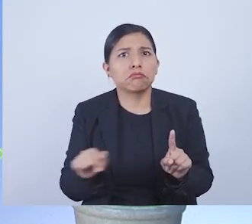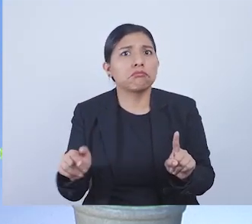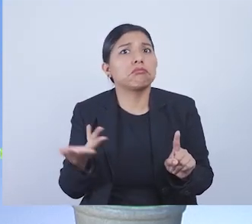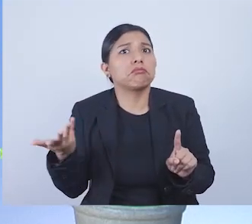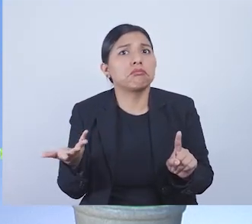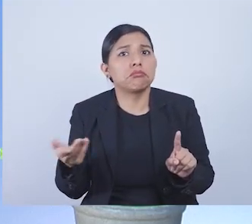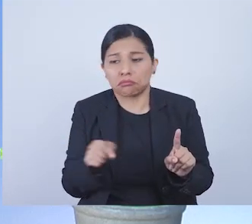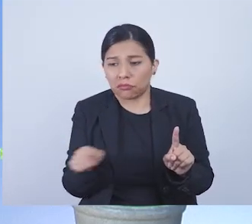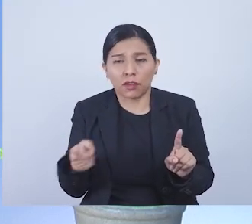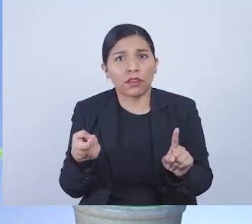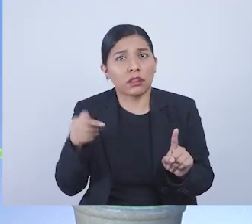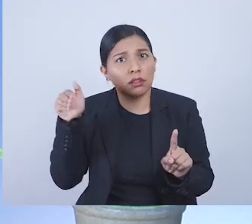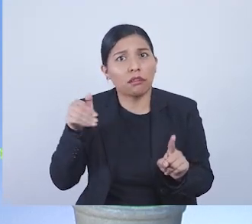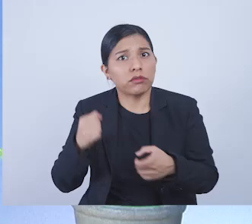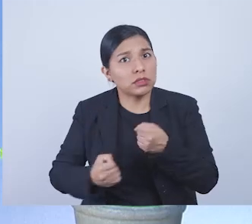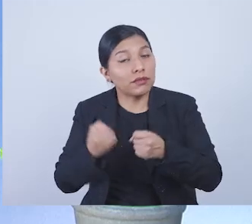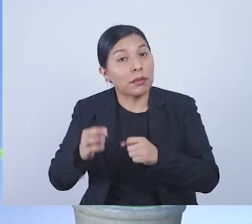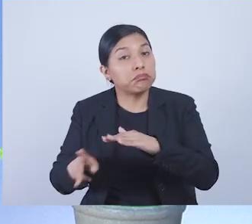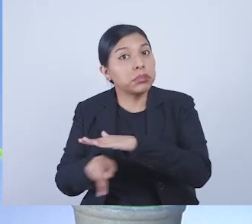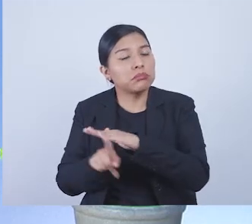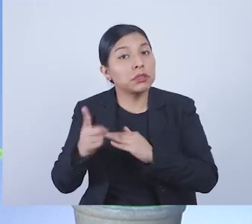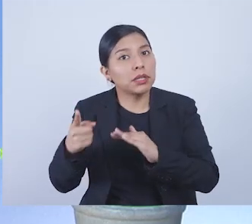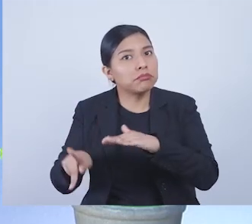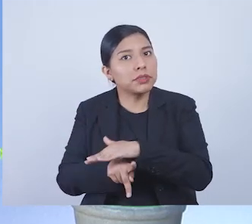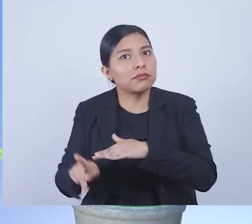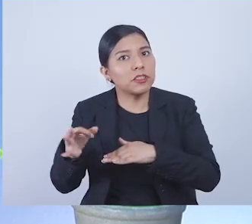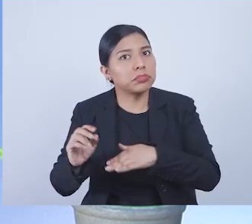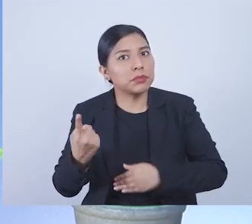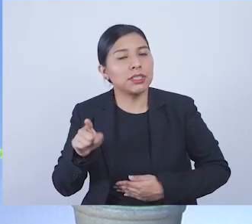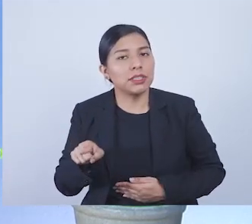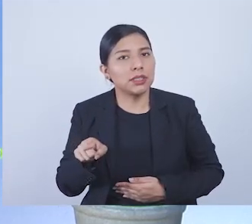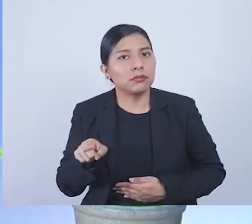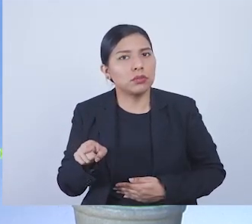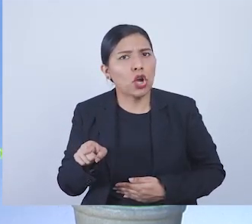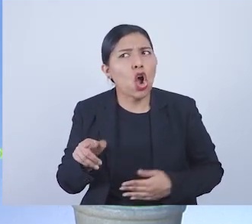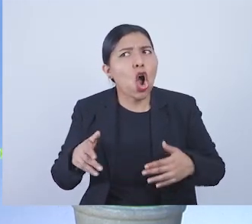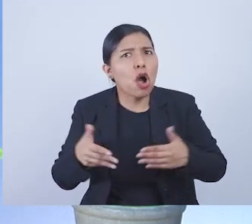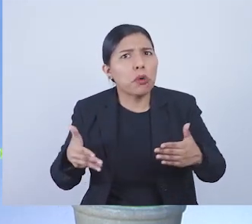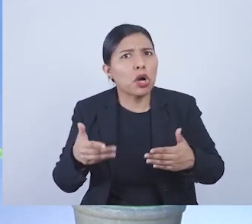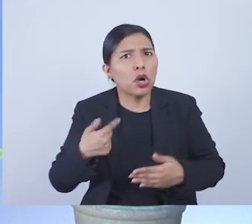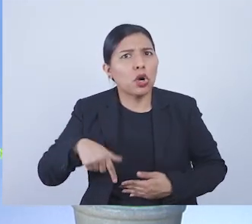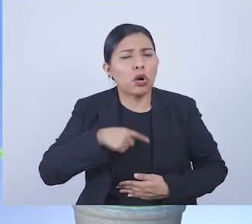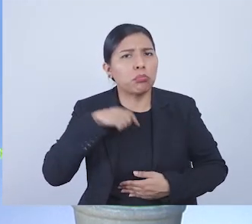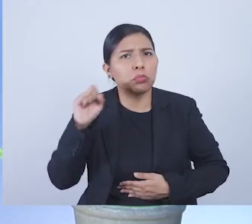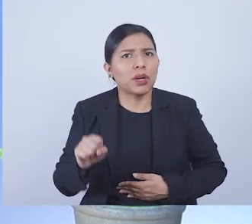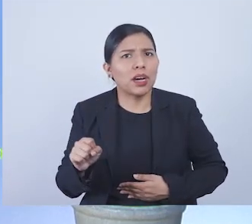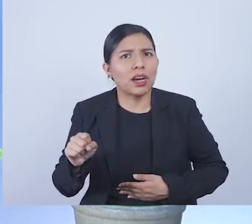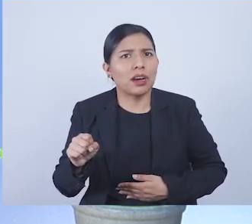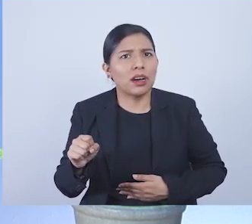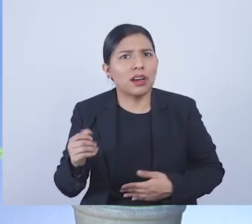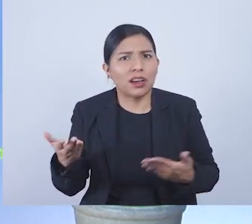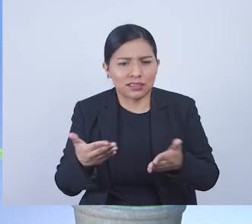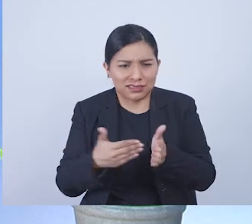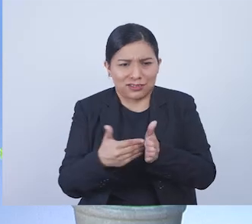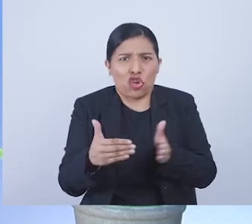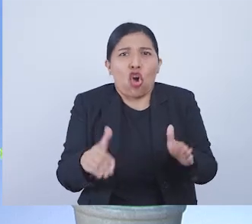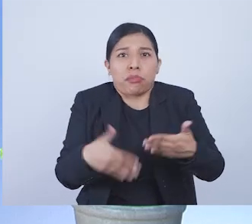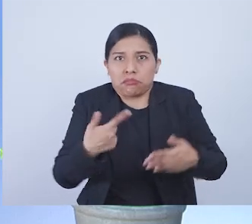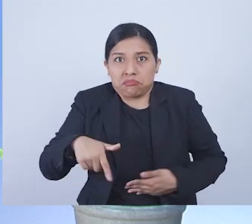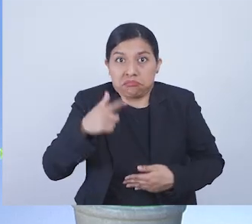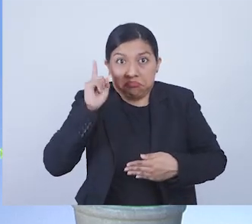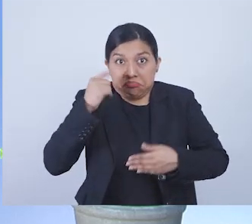recibieran educación física desde parvularia. Pero ¿cómo podíamos empezar? Entonces fue